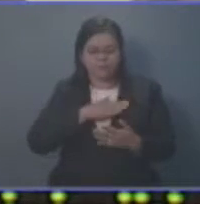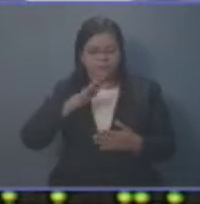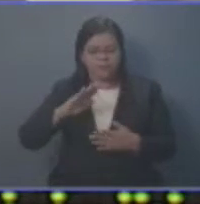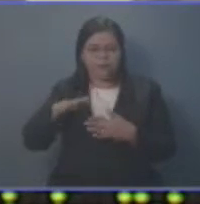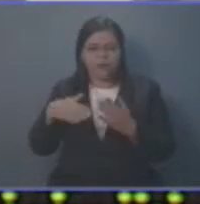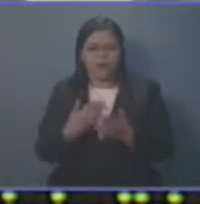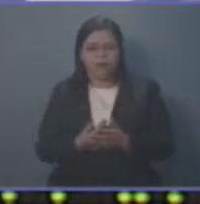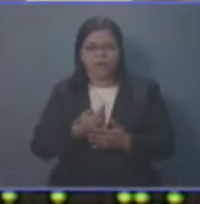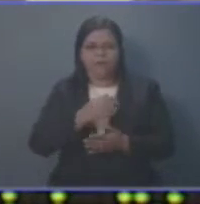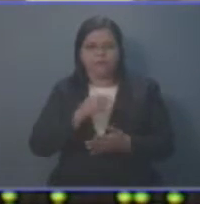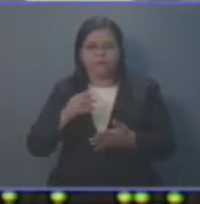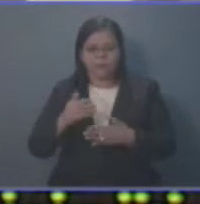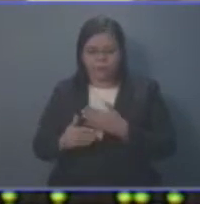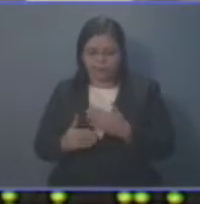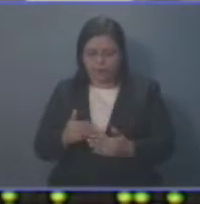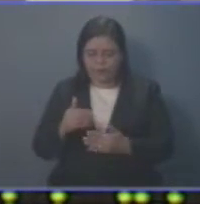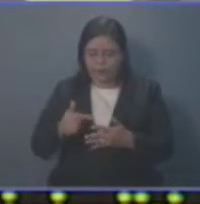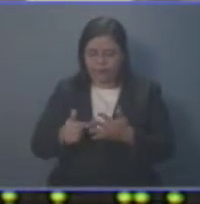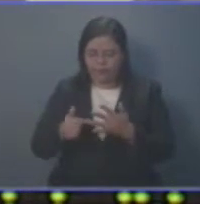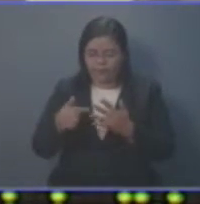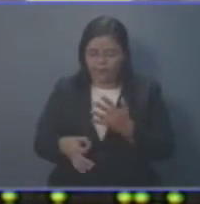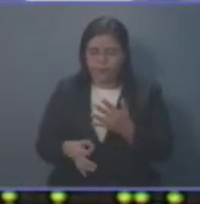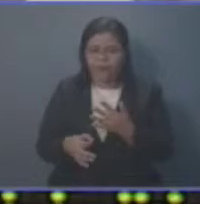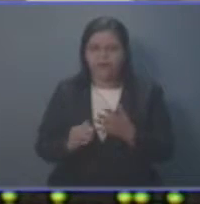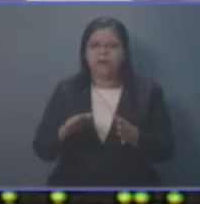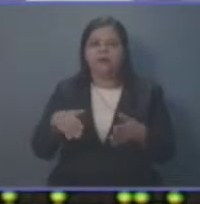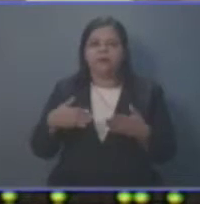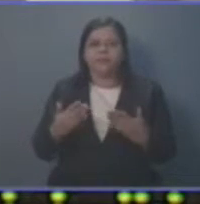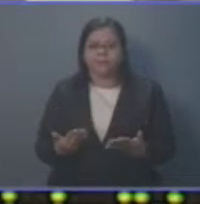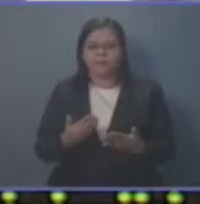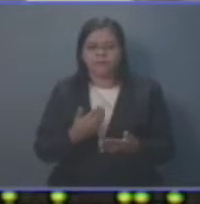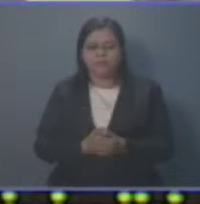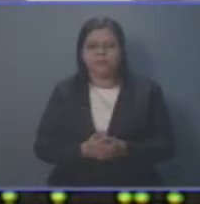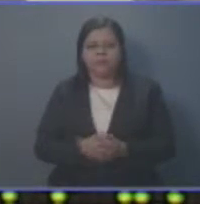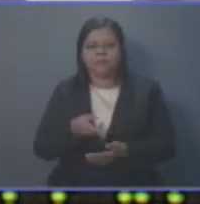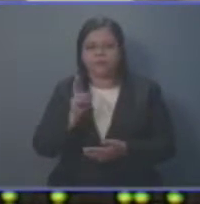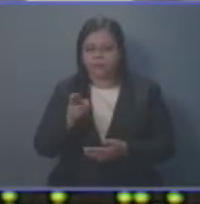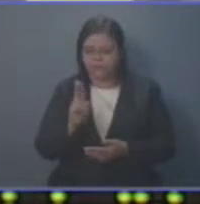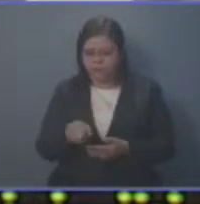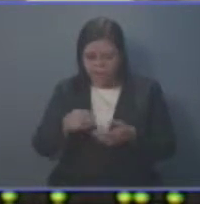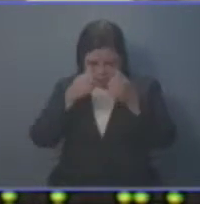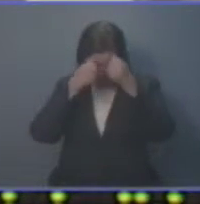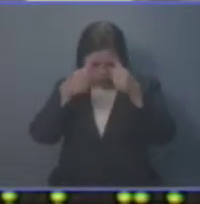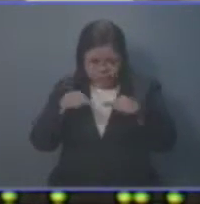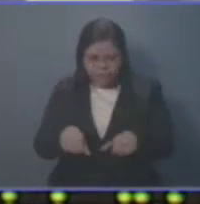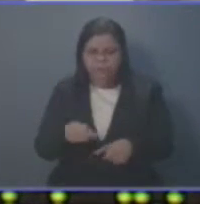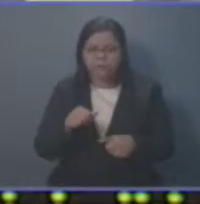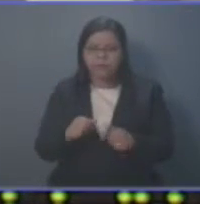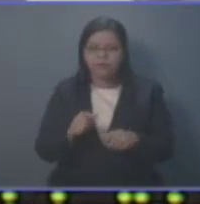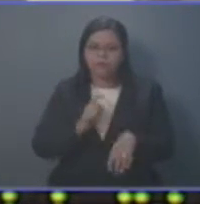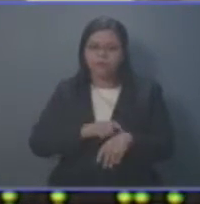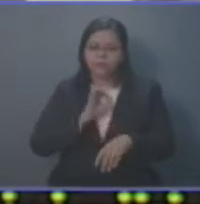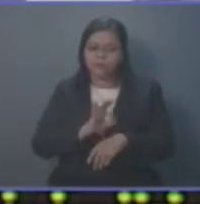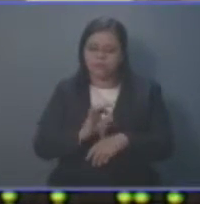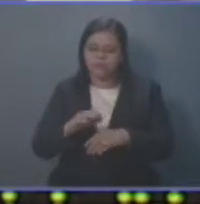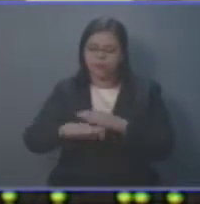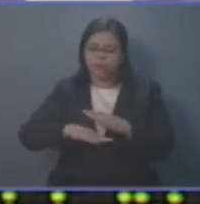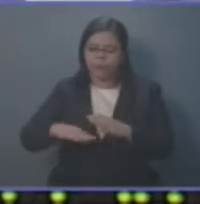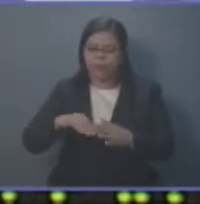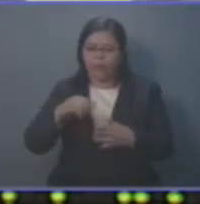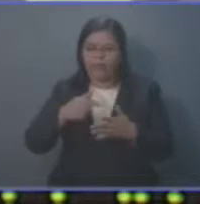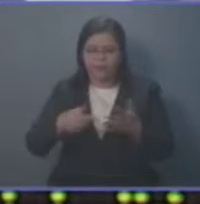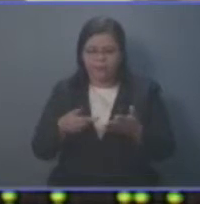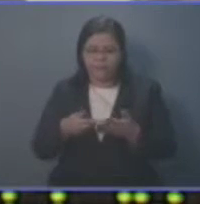la formalidad del proceso de formación de ley, todo con la intención que el mismo sea aprobado oportunamente conforme a derecho.